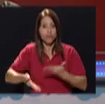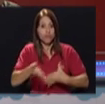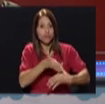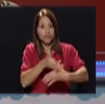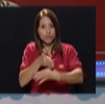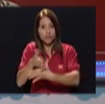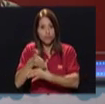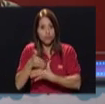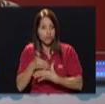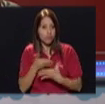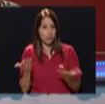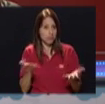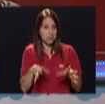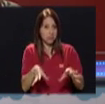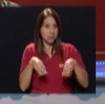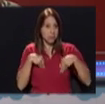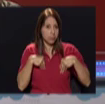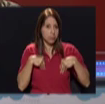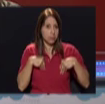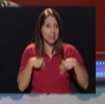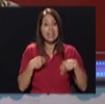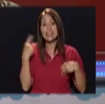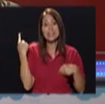ahora hay una cuestión de mayor